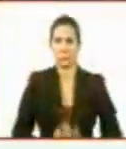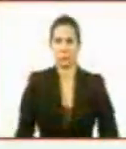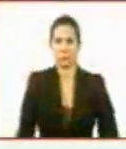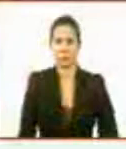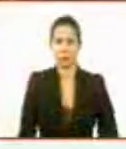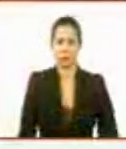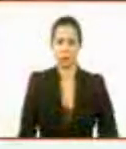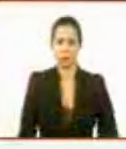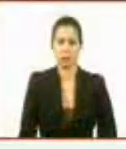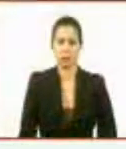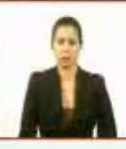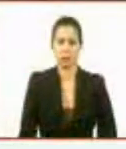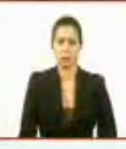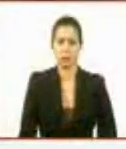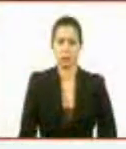fíjate, ¿qué ocurre?